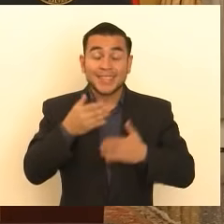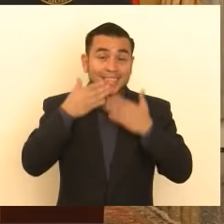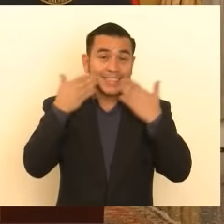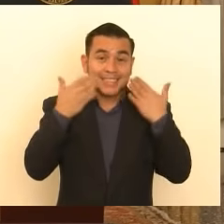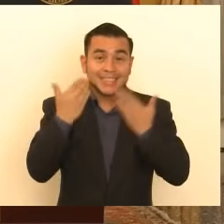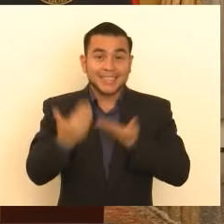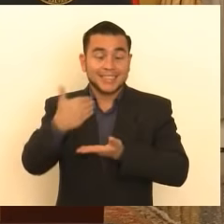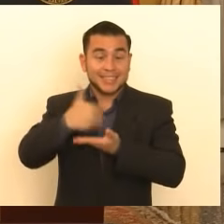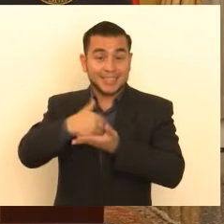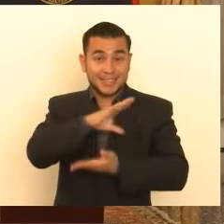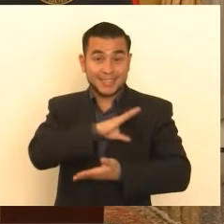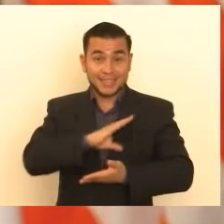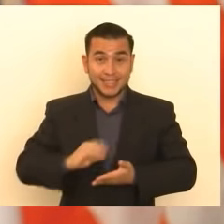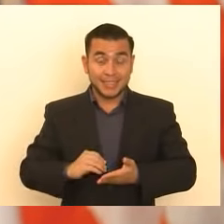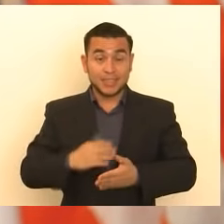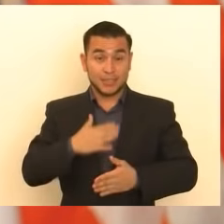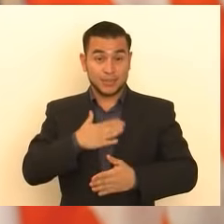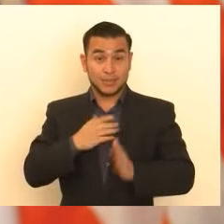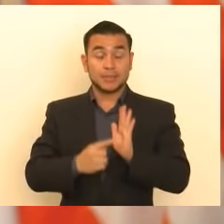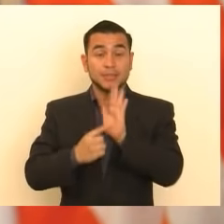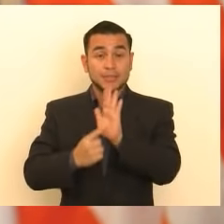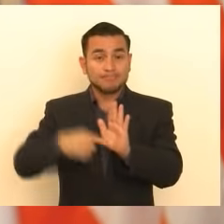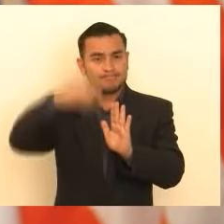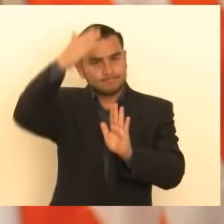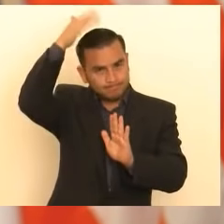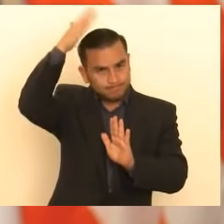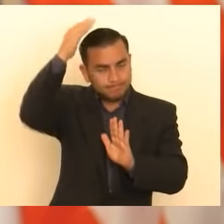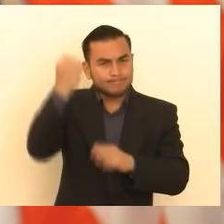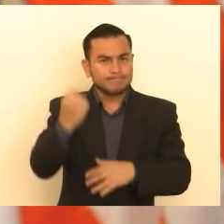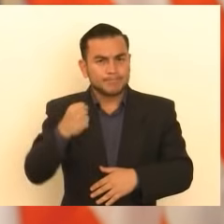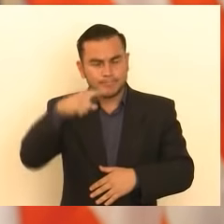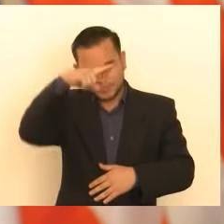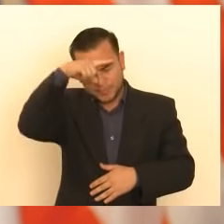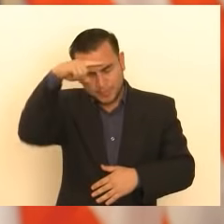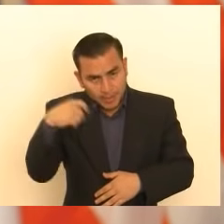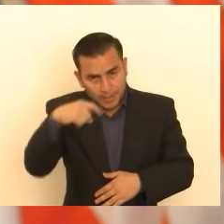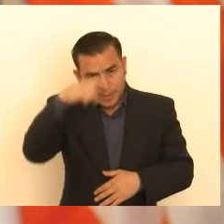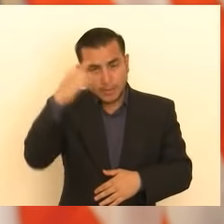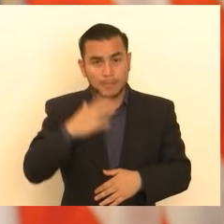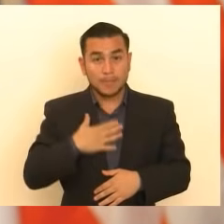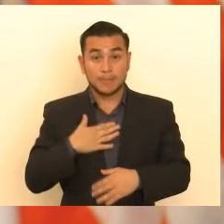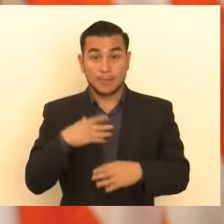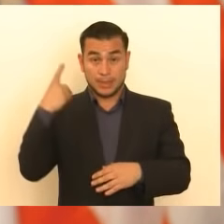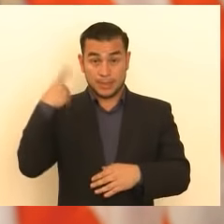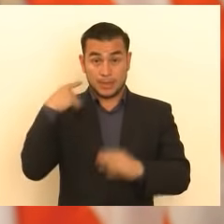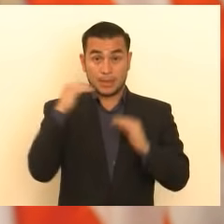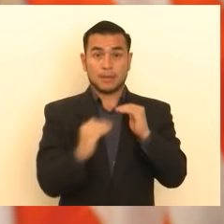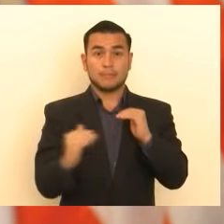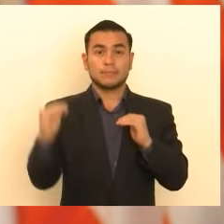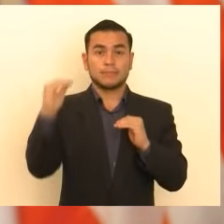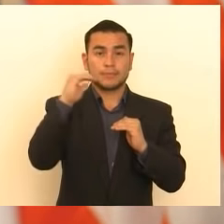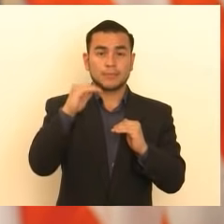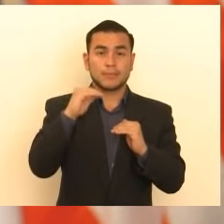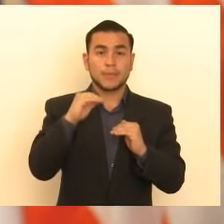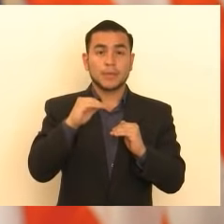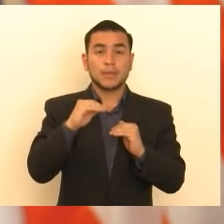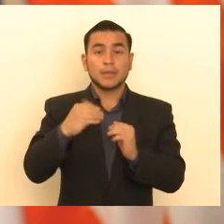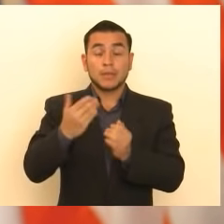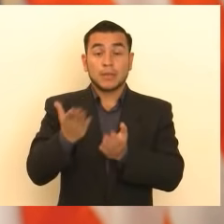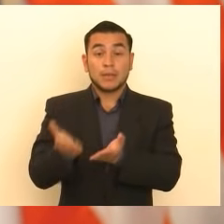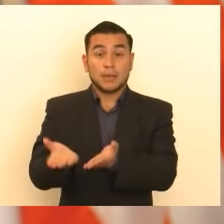en nombre del presidente de los Estados Unidos y mi trabajo como el director ejecutivo de la